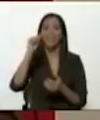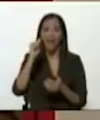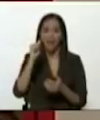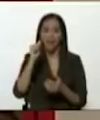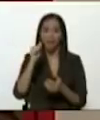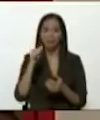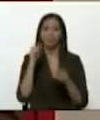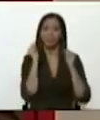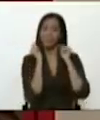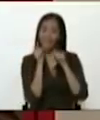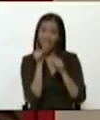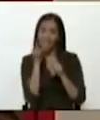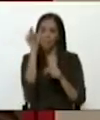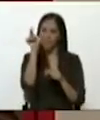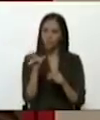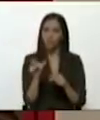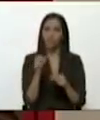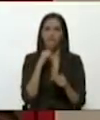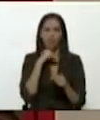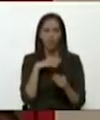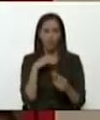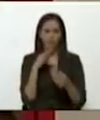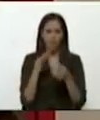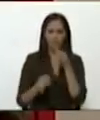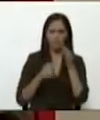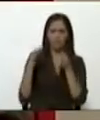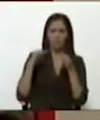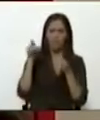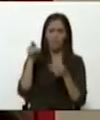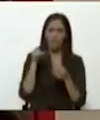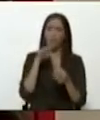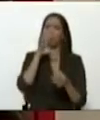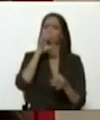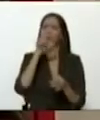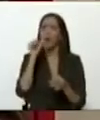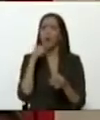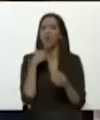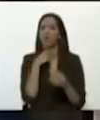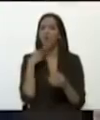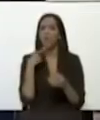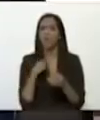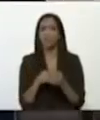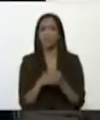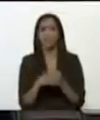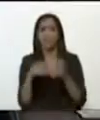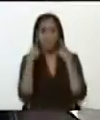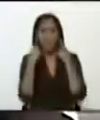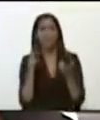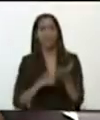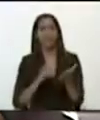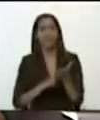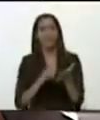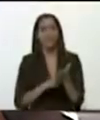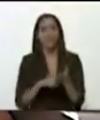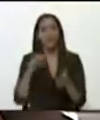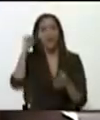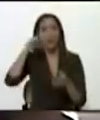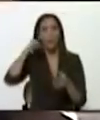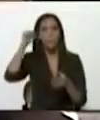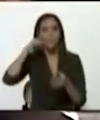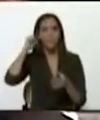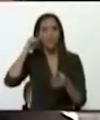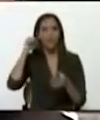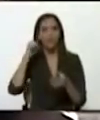Molina Tamayo, que aquel historiador lo denomina como perro de agua dulce. Pero mira, lo cierto del caso es, y ya para... Vamos a dejar un video